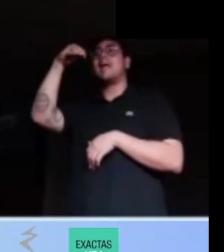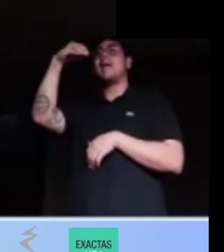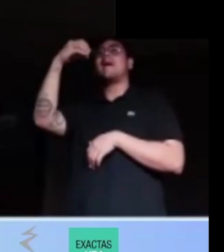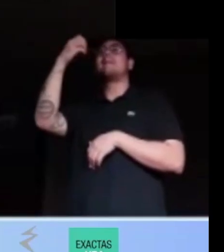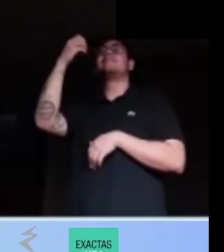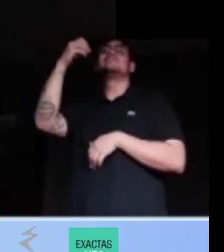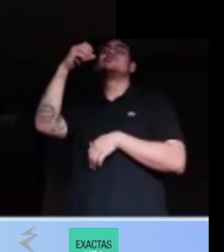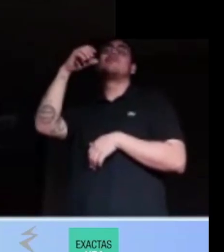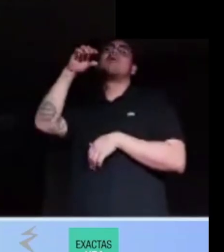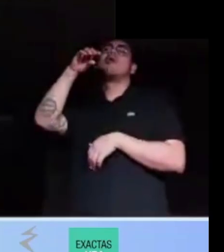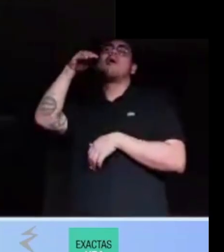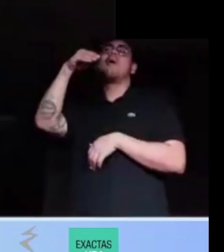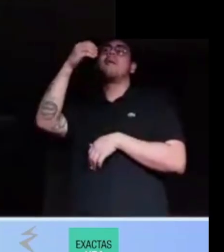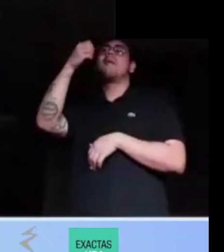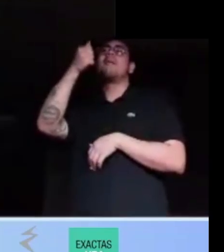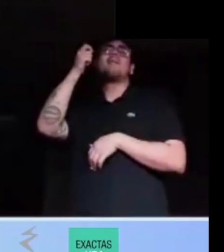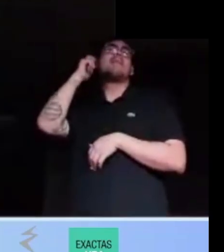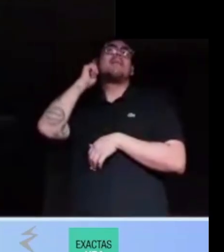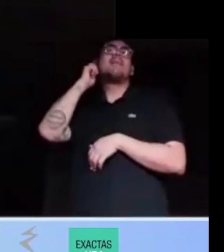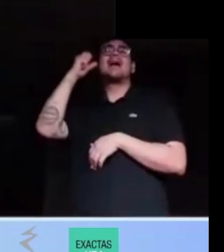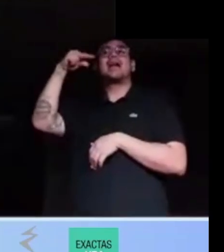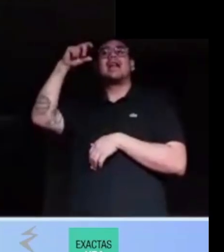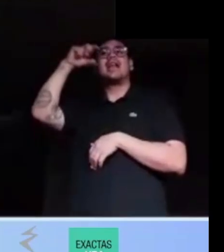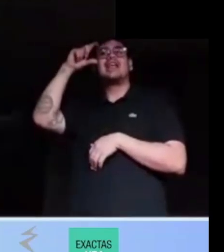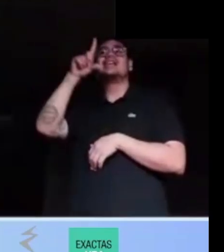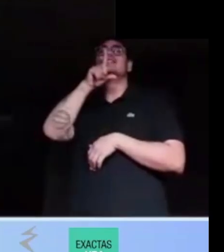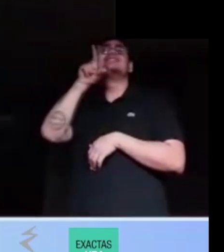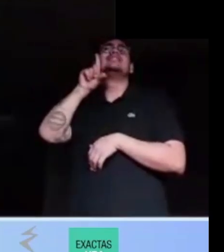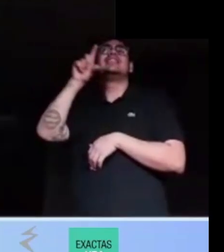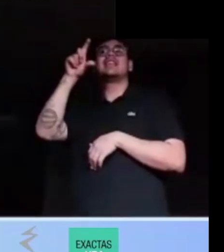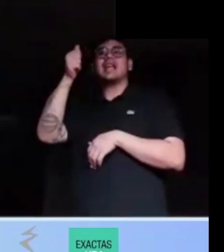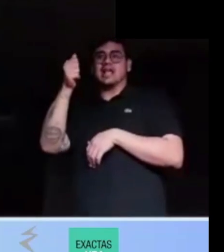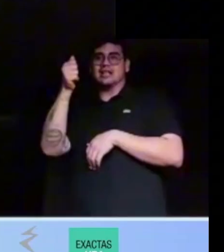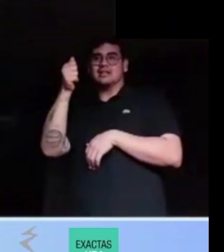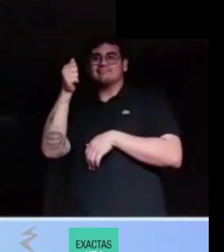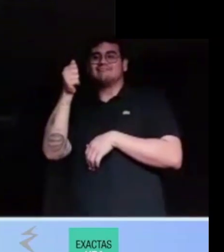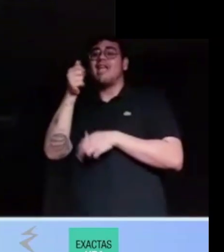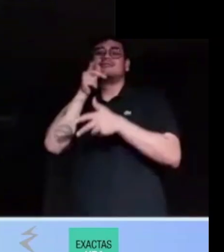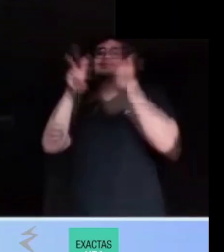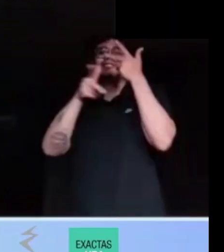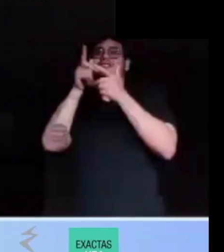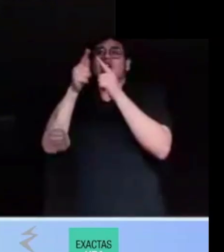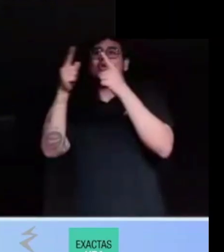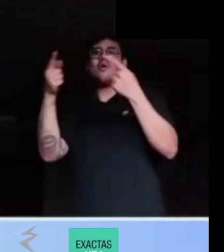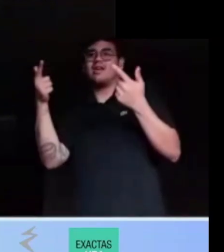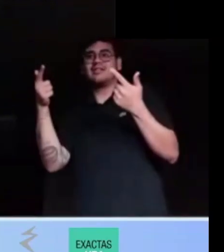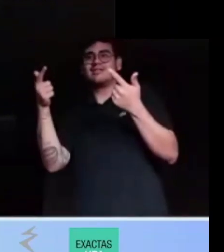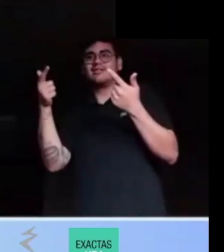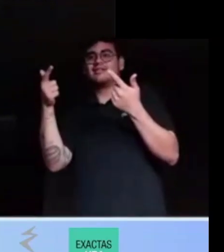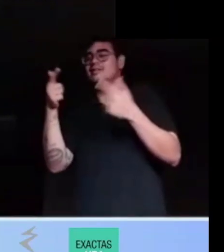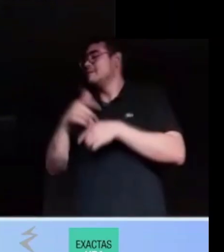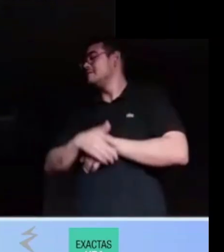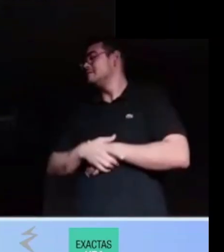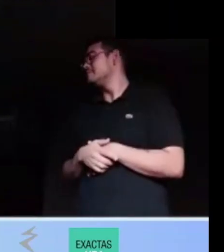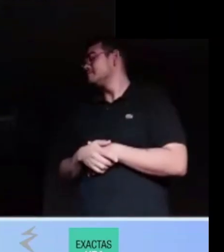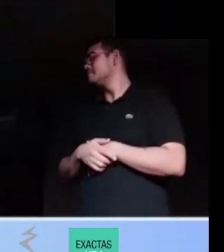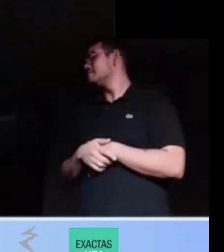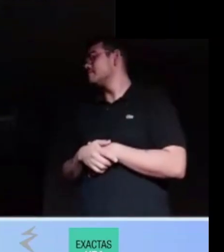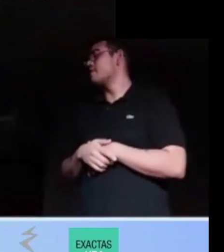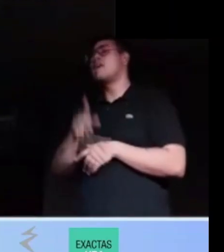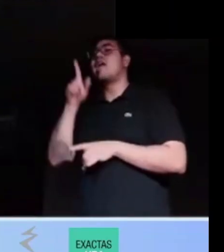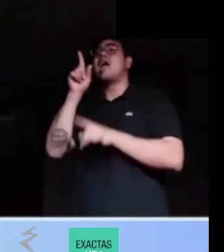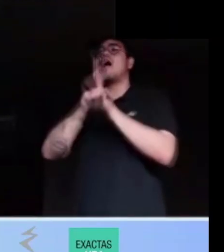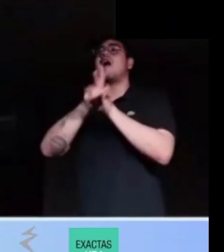en dactilo. Claro, porque la palabra magnetismo no tiene seña, ¿no? Y bueno, entre las cosas que